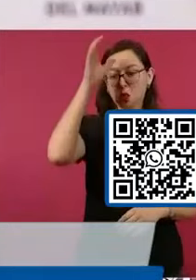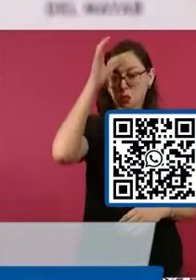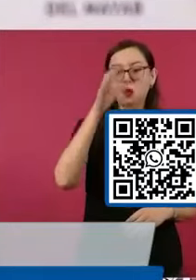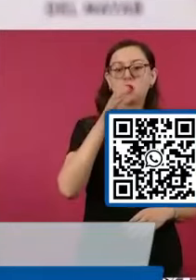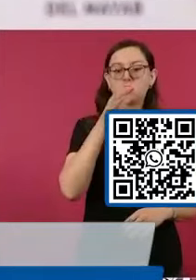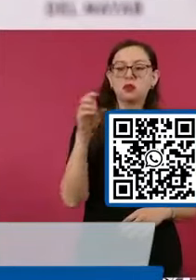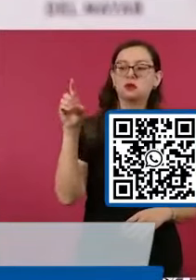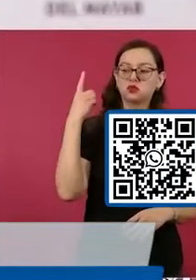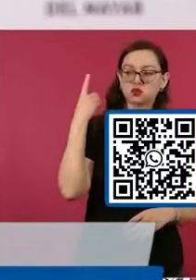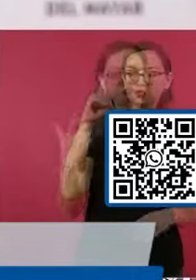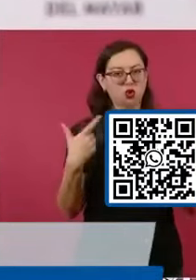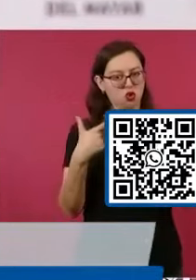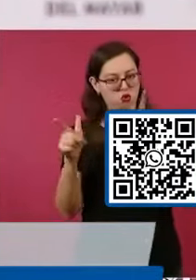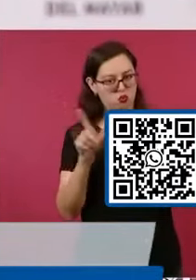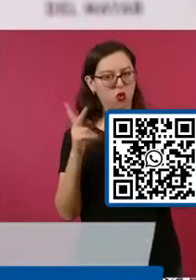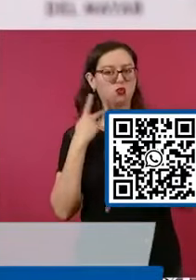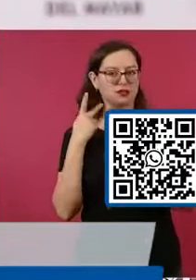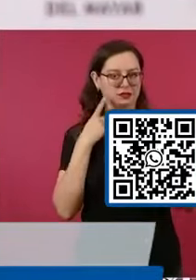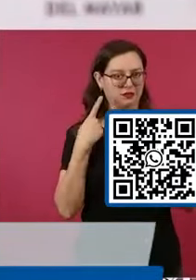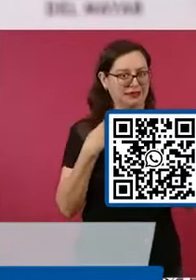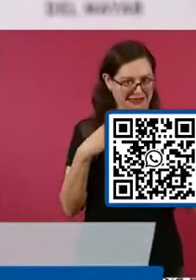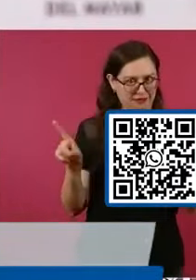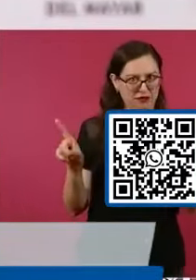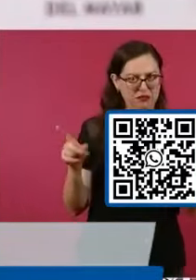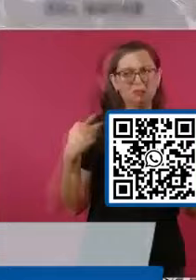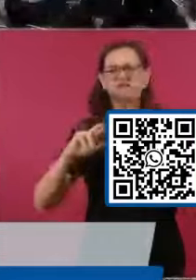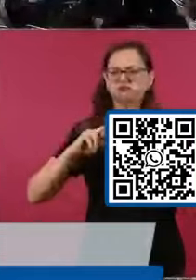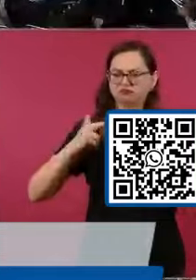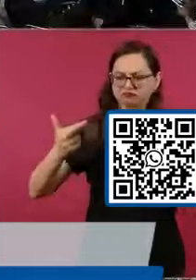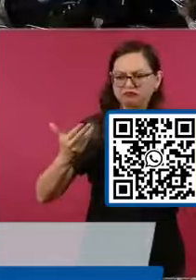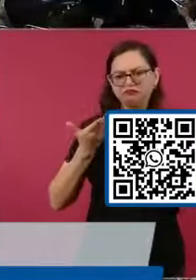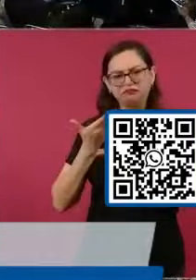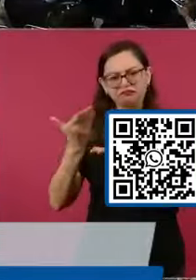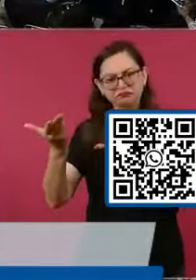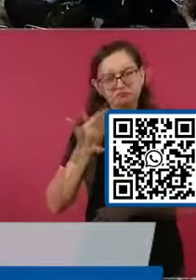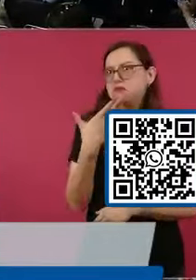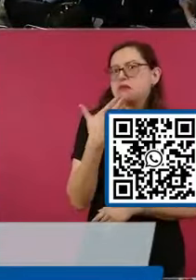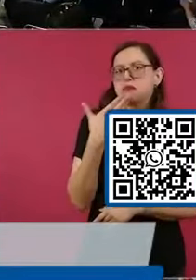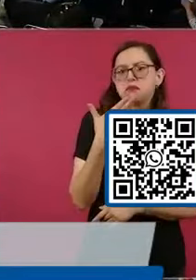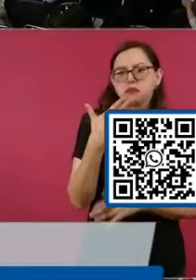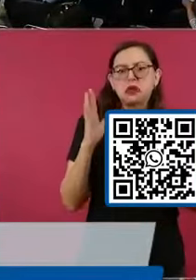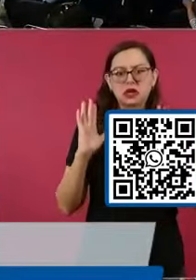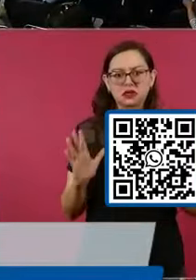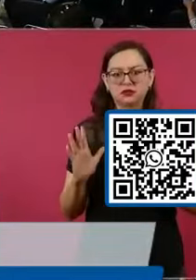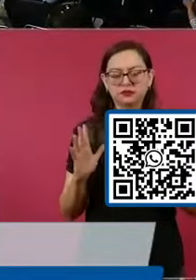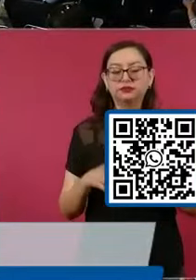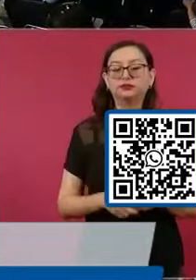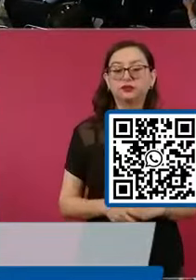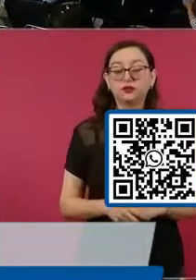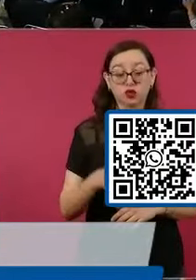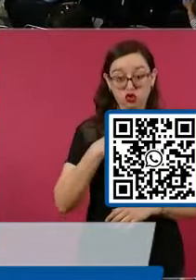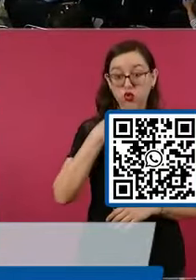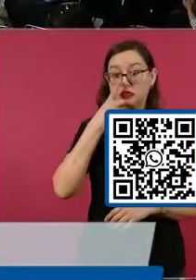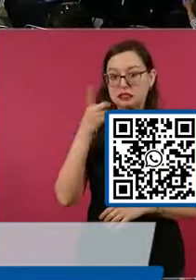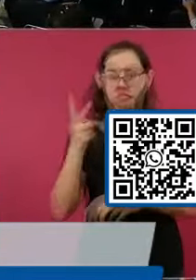la cuestión política electoral. Hablé de que una cosa son las elecciones, los partidos, y otra cosa